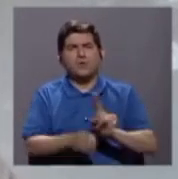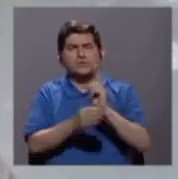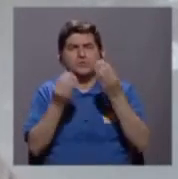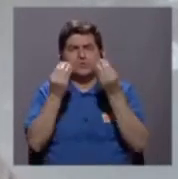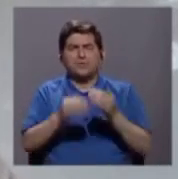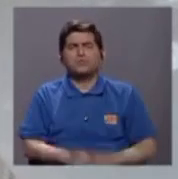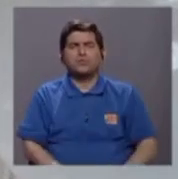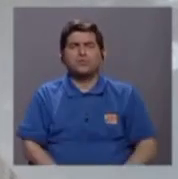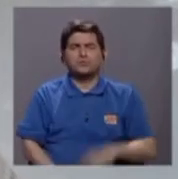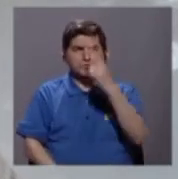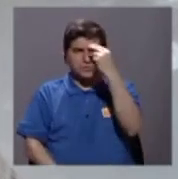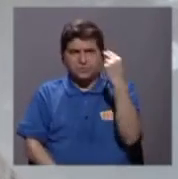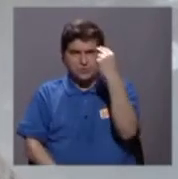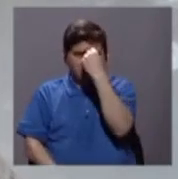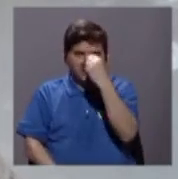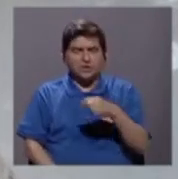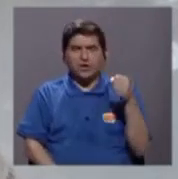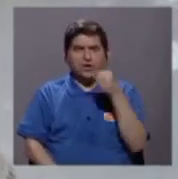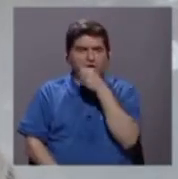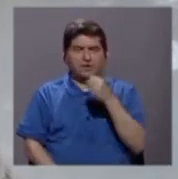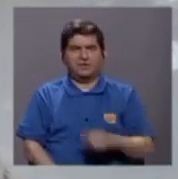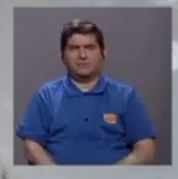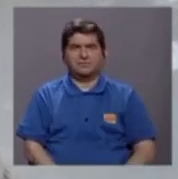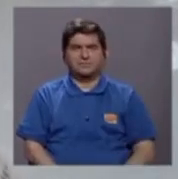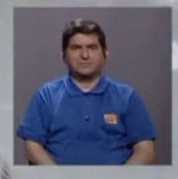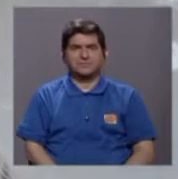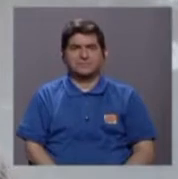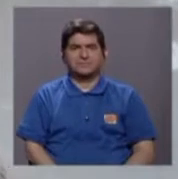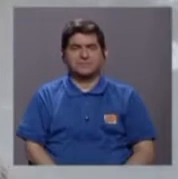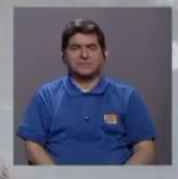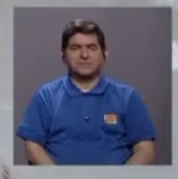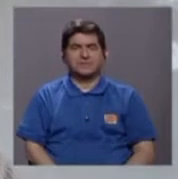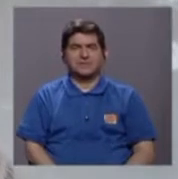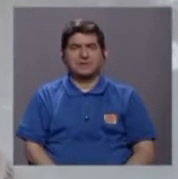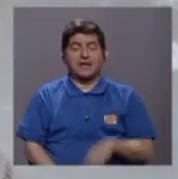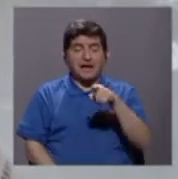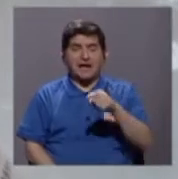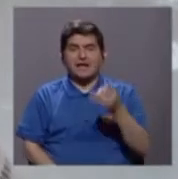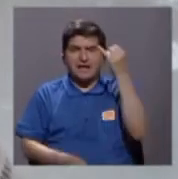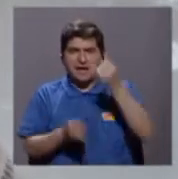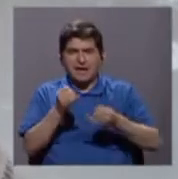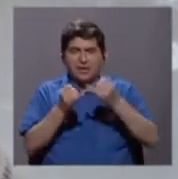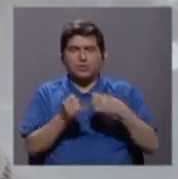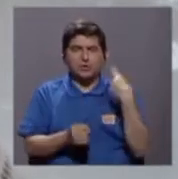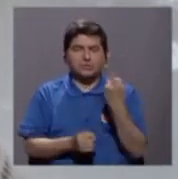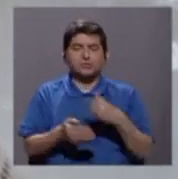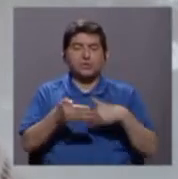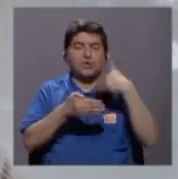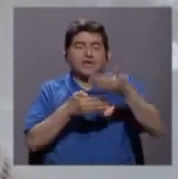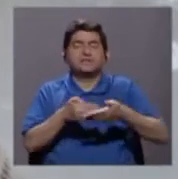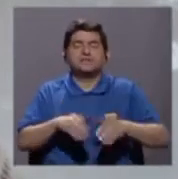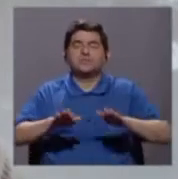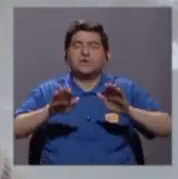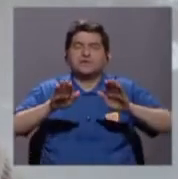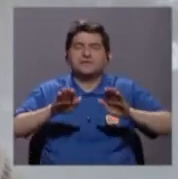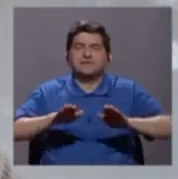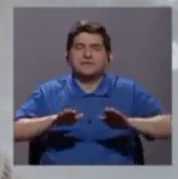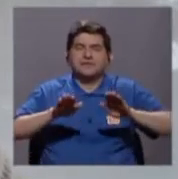Iglesia Católica para cantar, que es el último solo del clarinete, que es después de la calma.